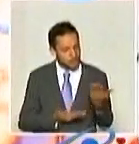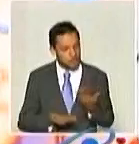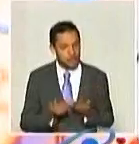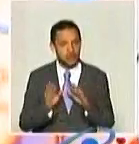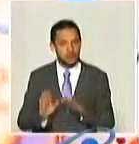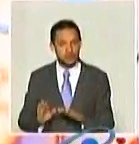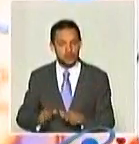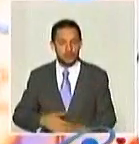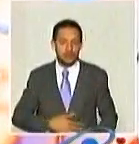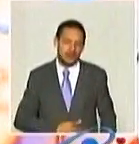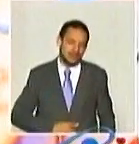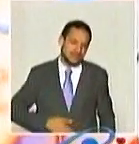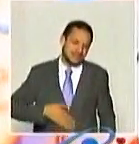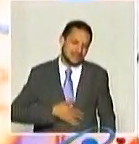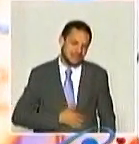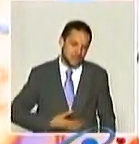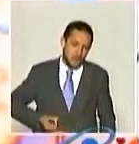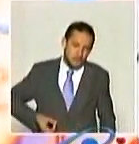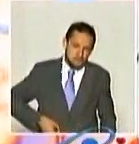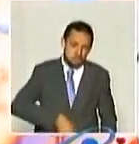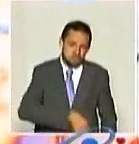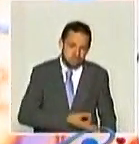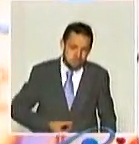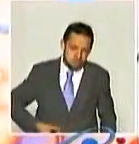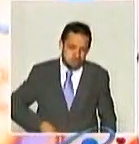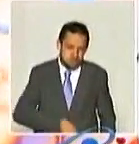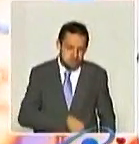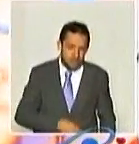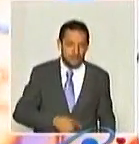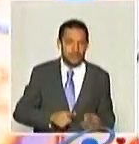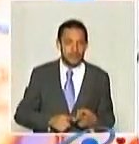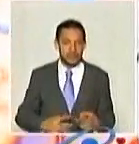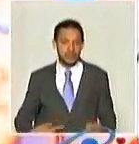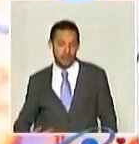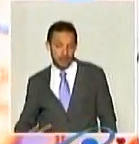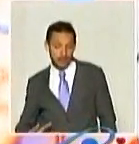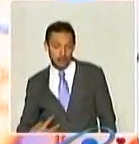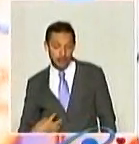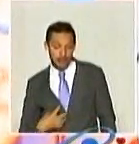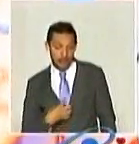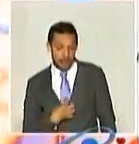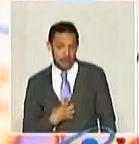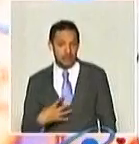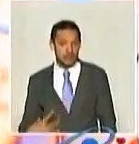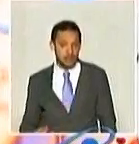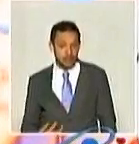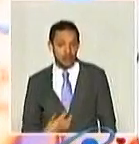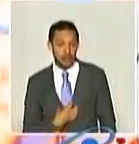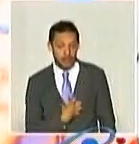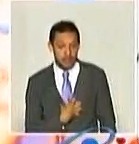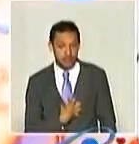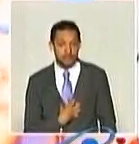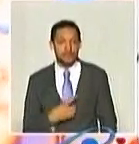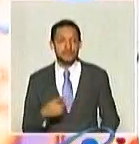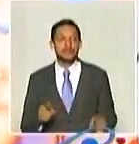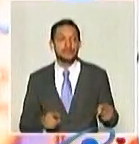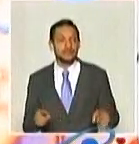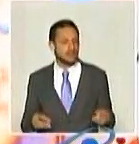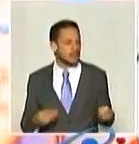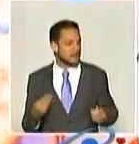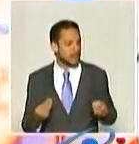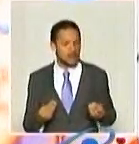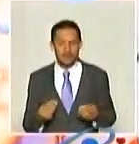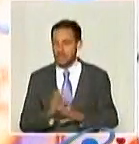colon, inclusive en el mismo cáncer. Cáncer. Los efectos terapéuticos del cáncer, que es que ya no hay que hacerle, que